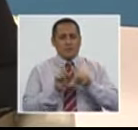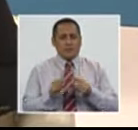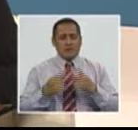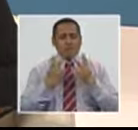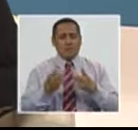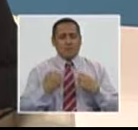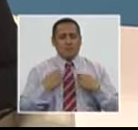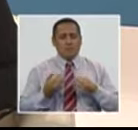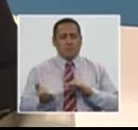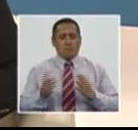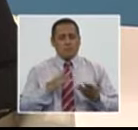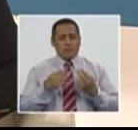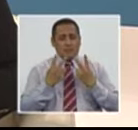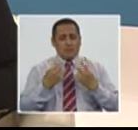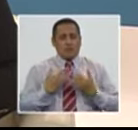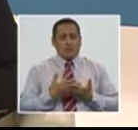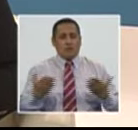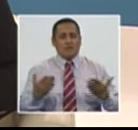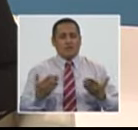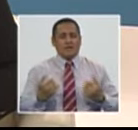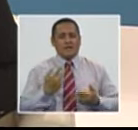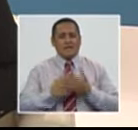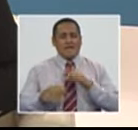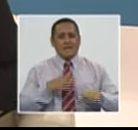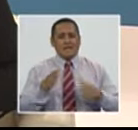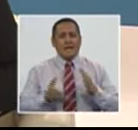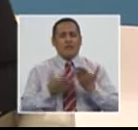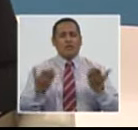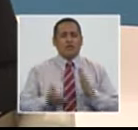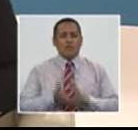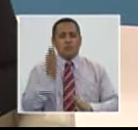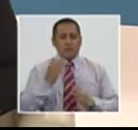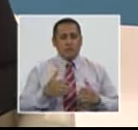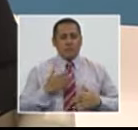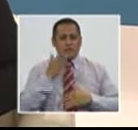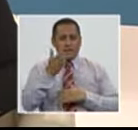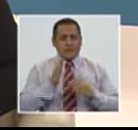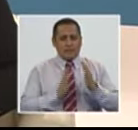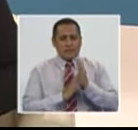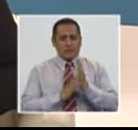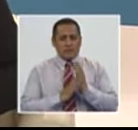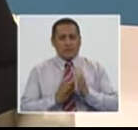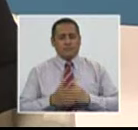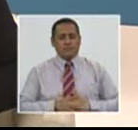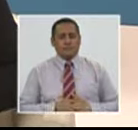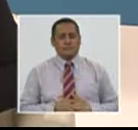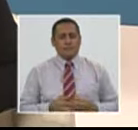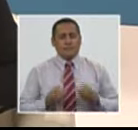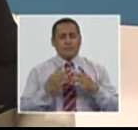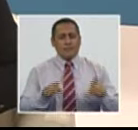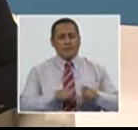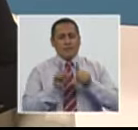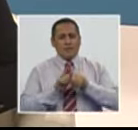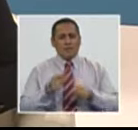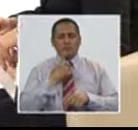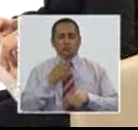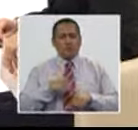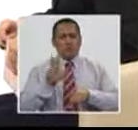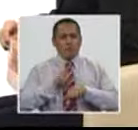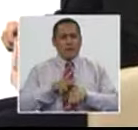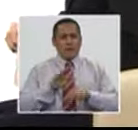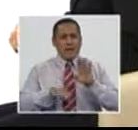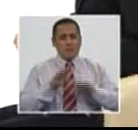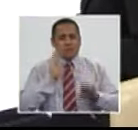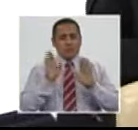Pues perecen en estar circunstancias qué hacer a dónde acudir pueden acudir a la defensoría del pueblo claro y es muy común